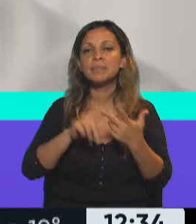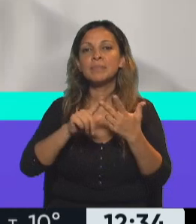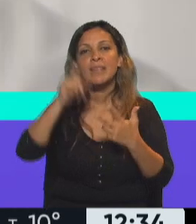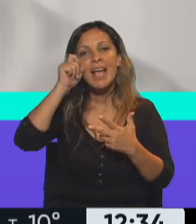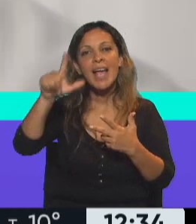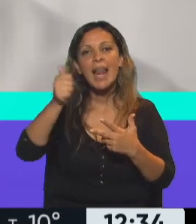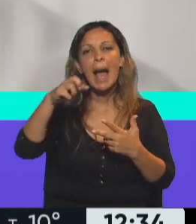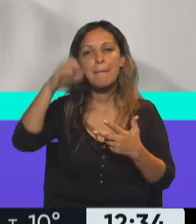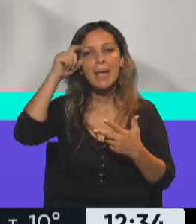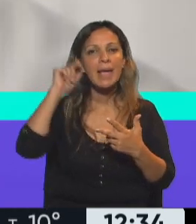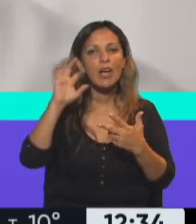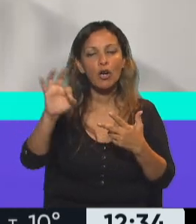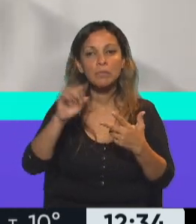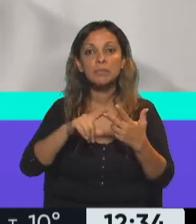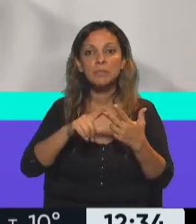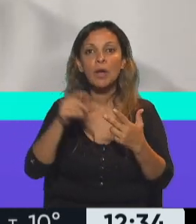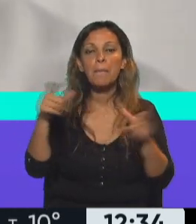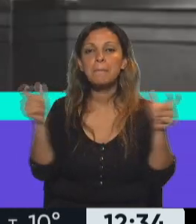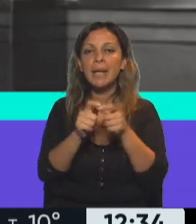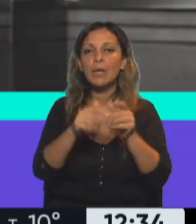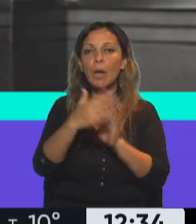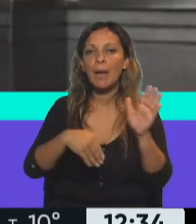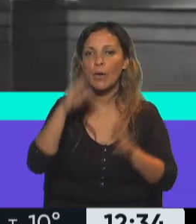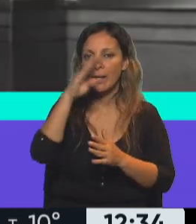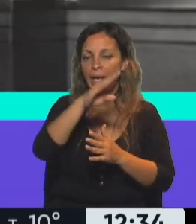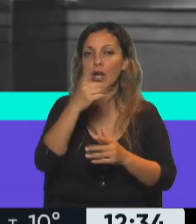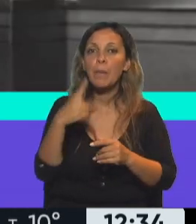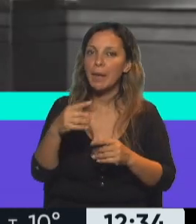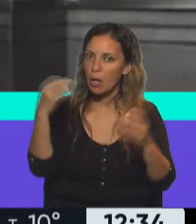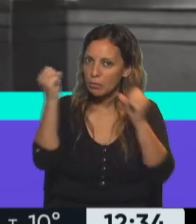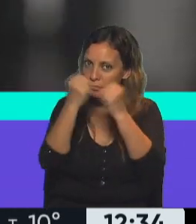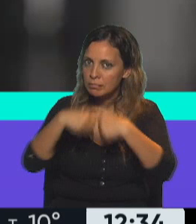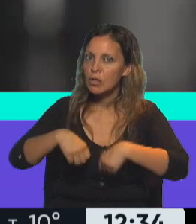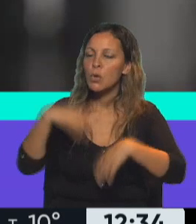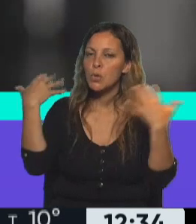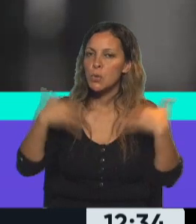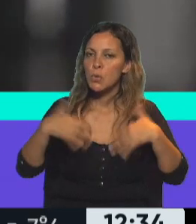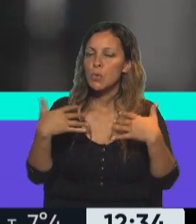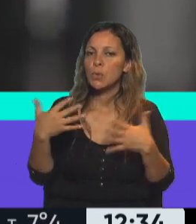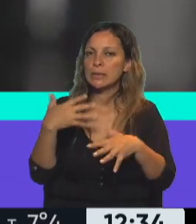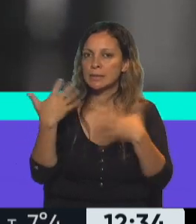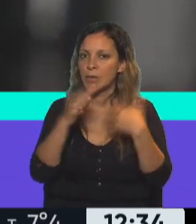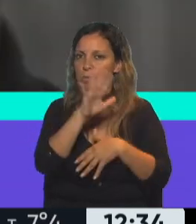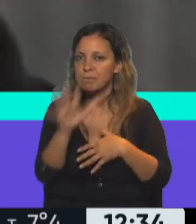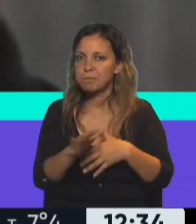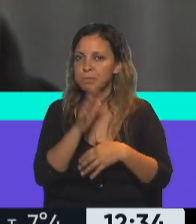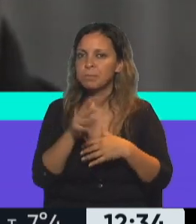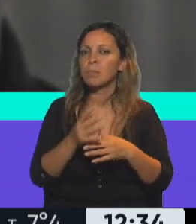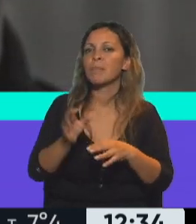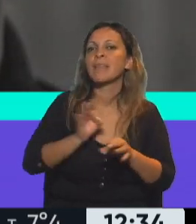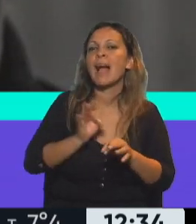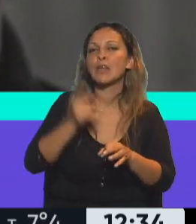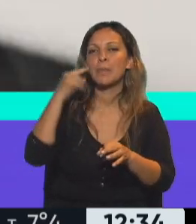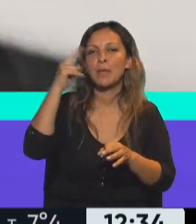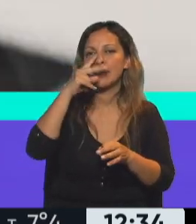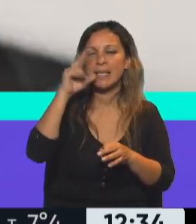Javier Diment es una película en blanco y negro, pero que tiene mucho de negro, de oscuridad, en una historia filmada, ambientada en Argentina de los 70, con